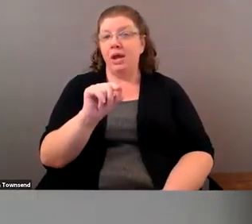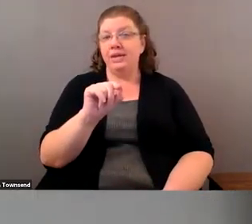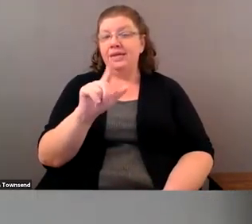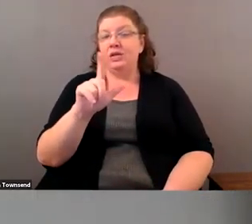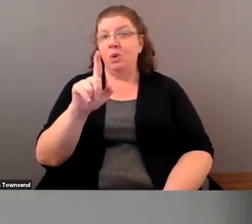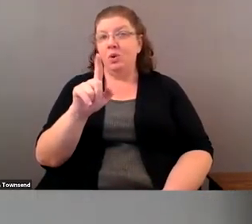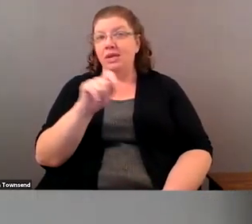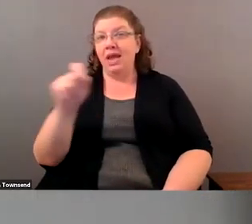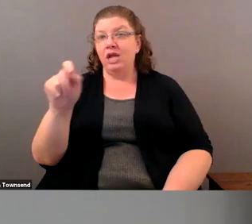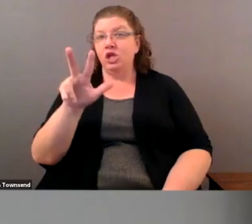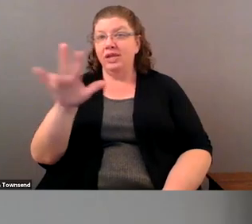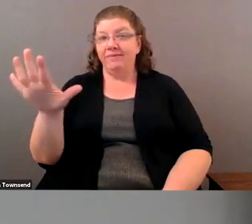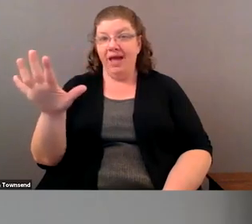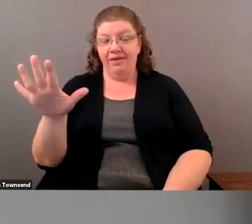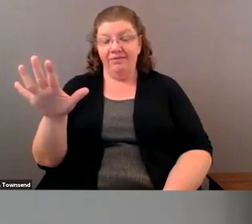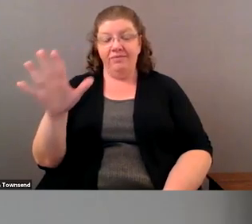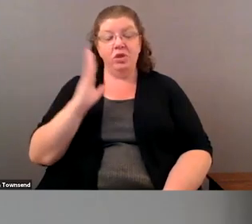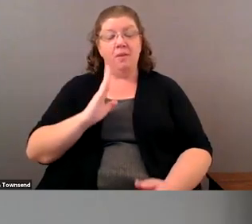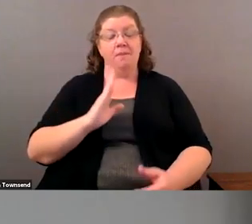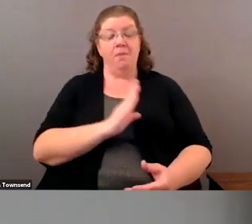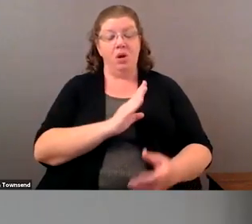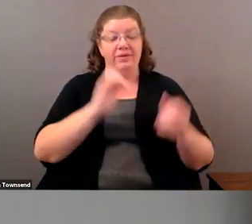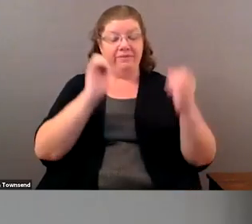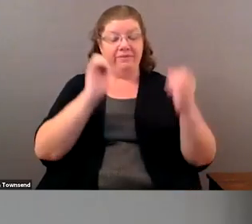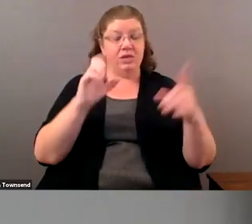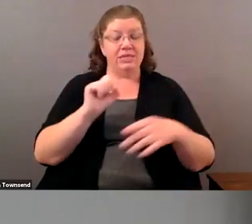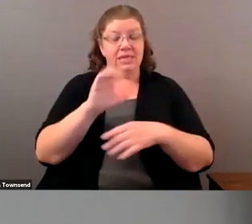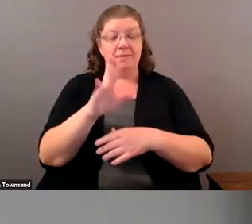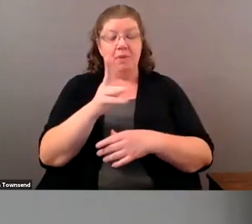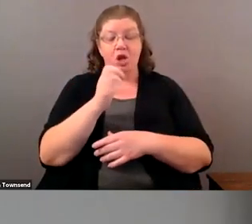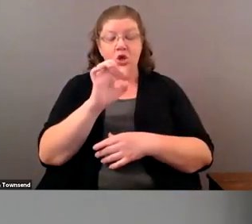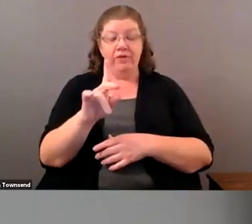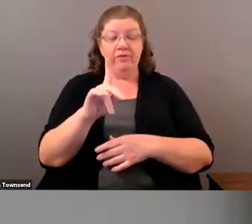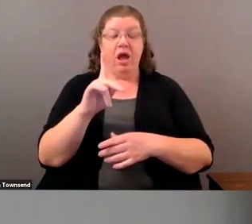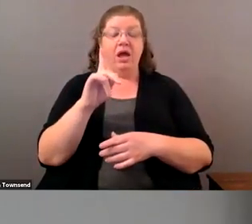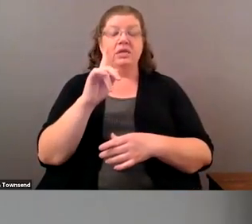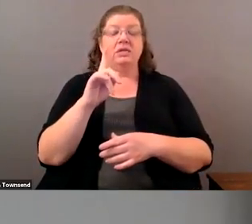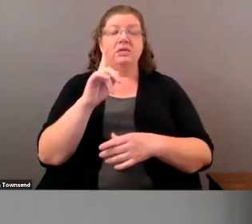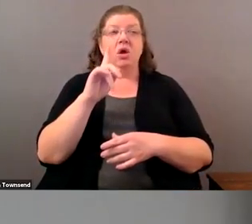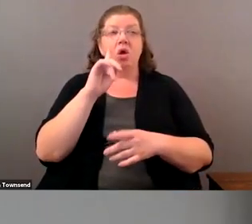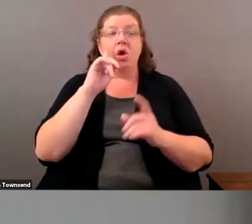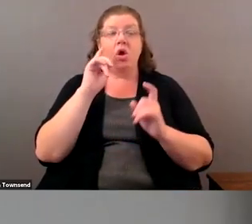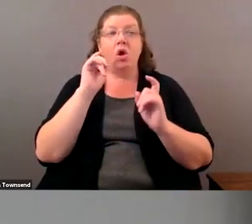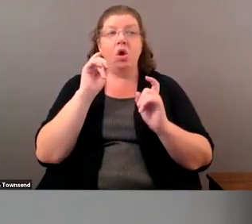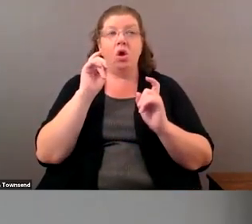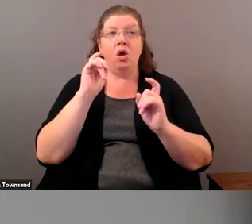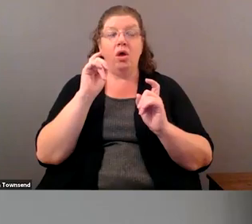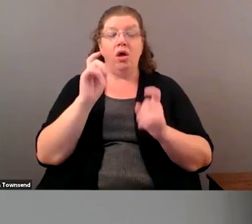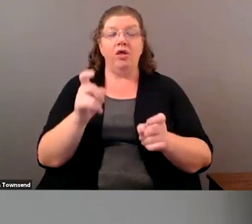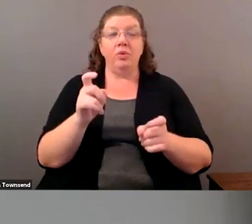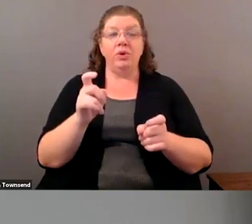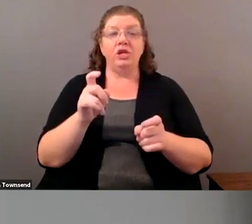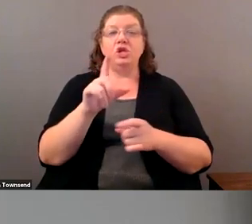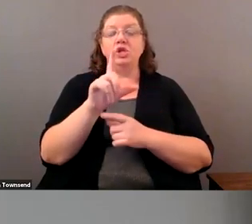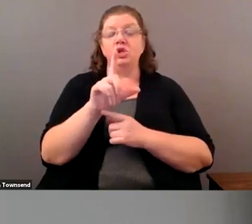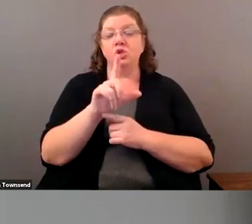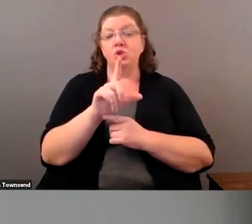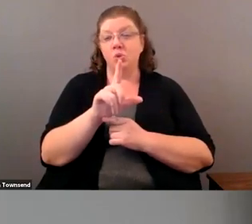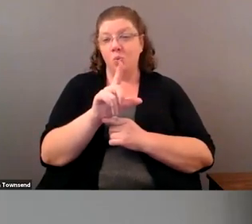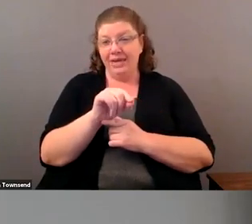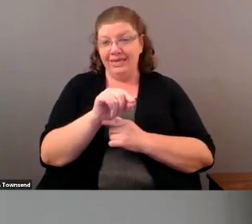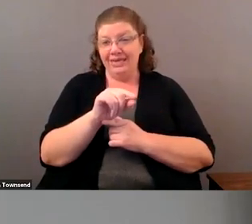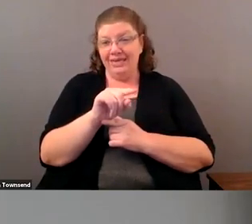en la próxima reunión muy bien entonces ahora pasamos a la resolución del